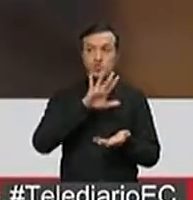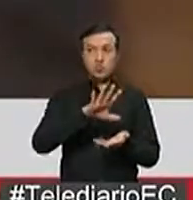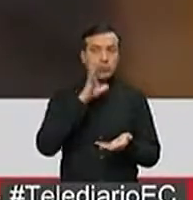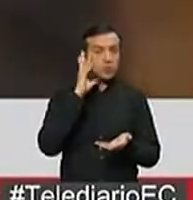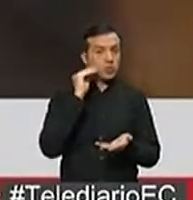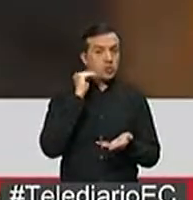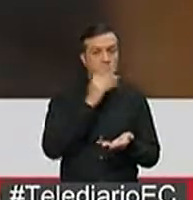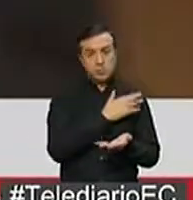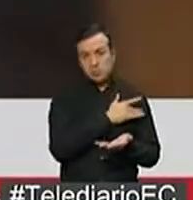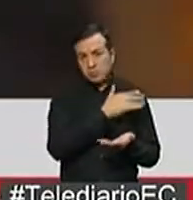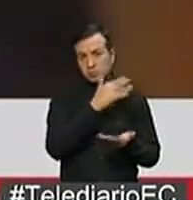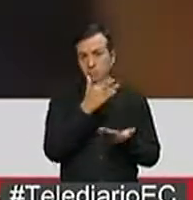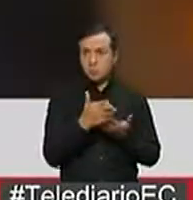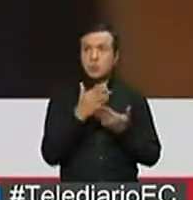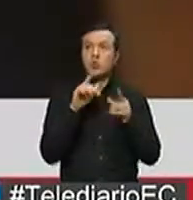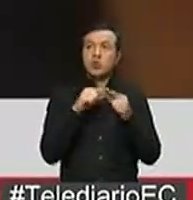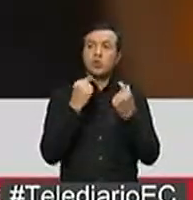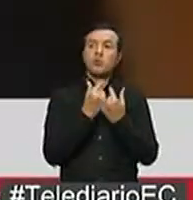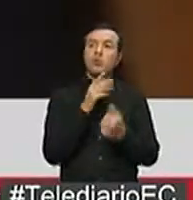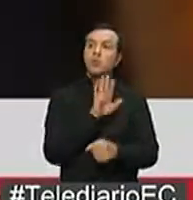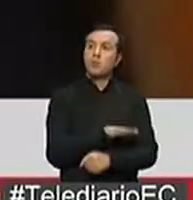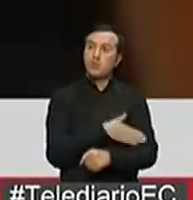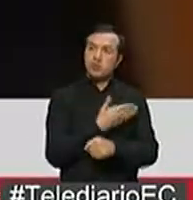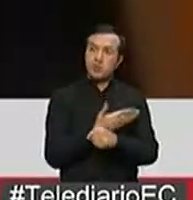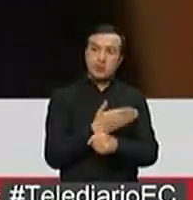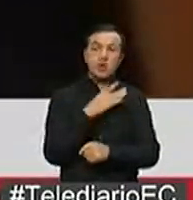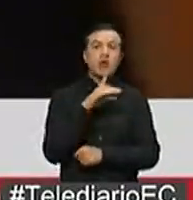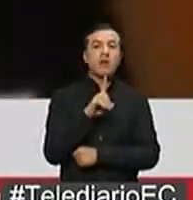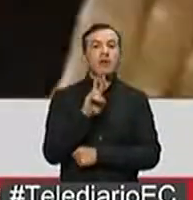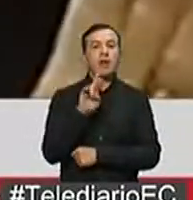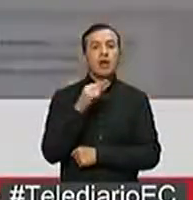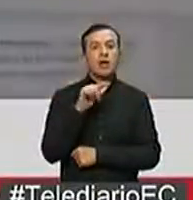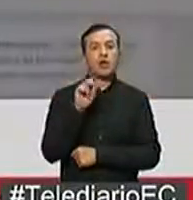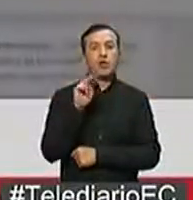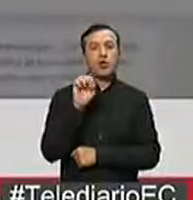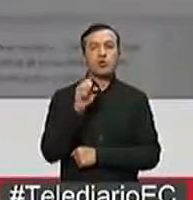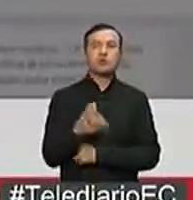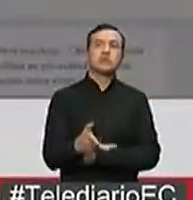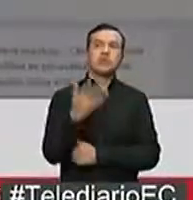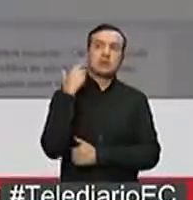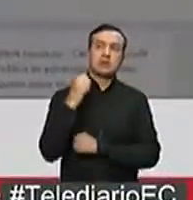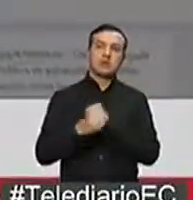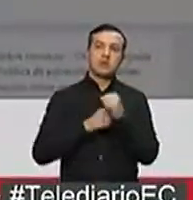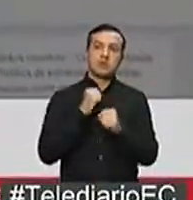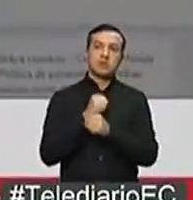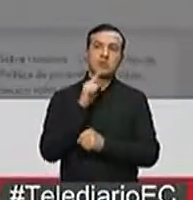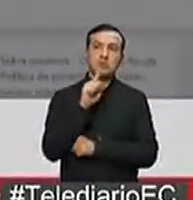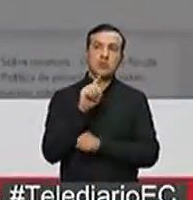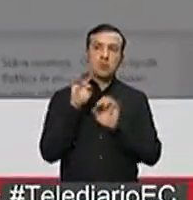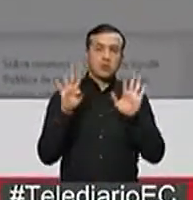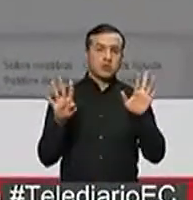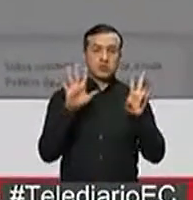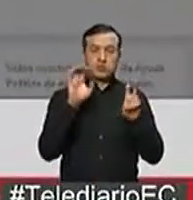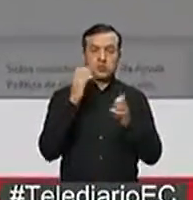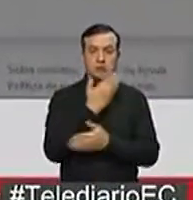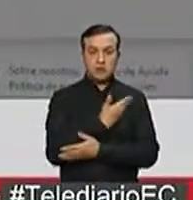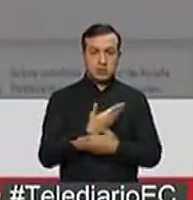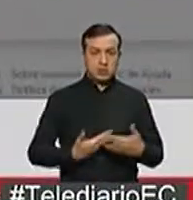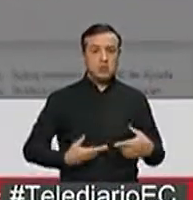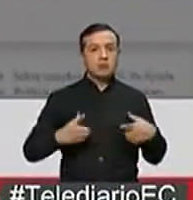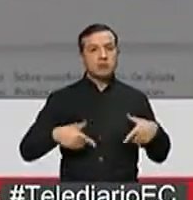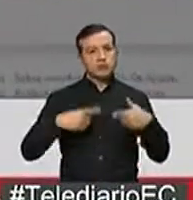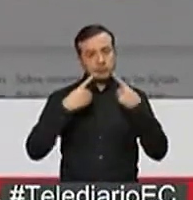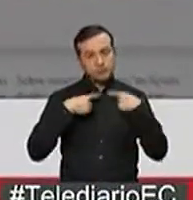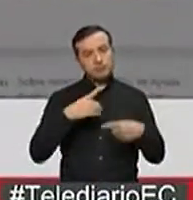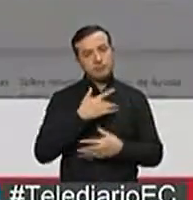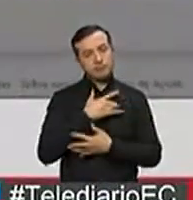trayectoria y formó parte del grupo musical Los Dragones en la década de los 70. El presidente de la República, Lenín Moreno, se sumó a